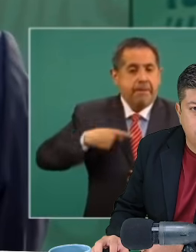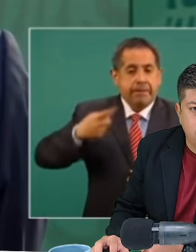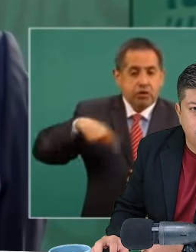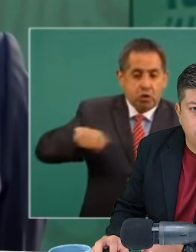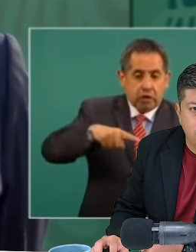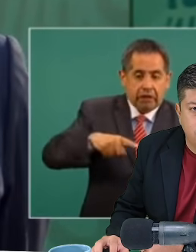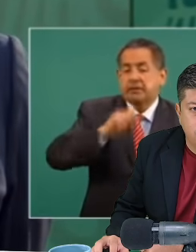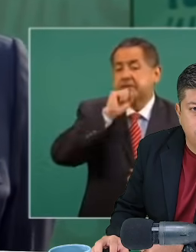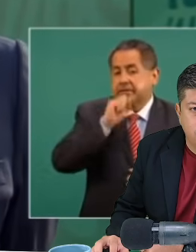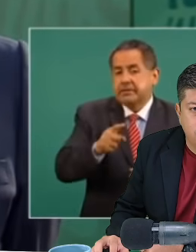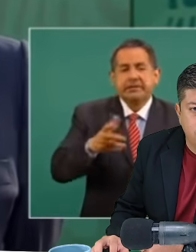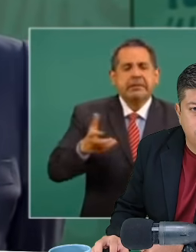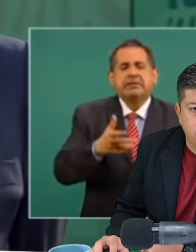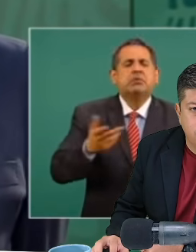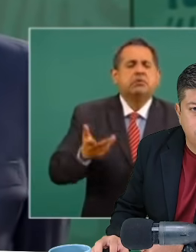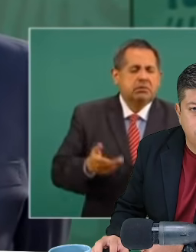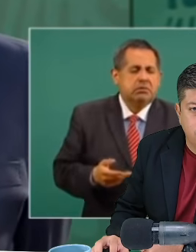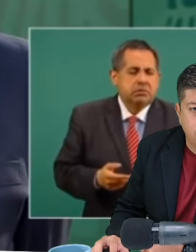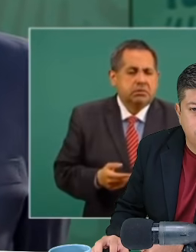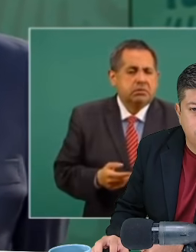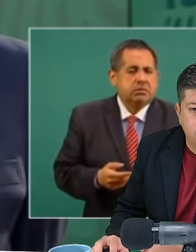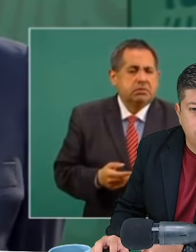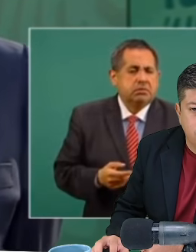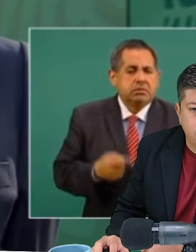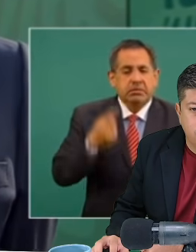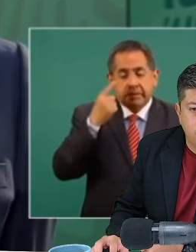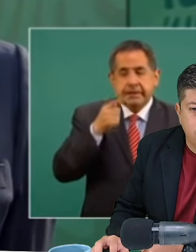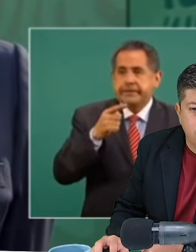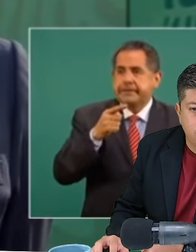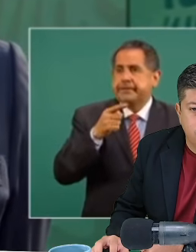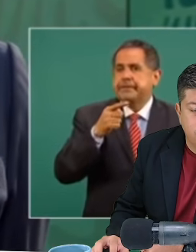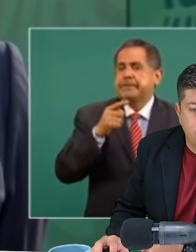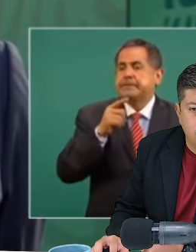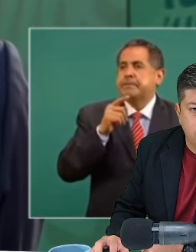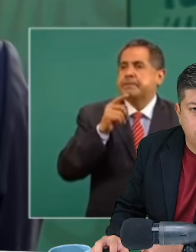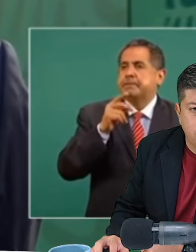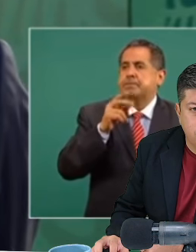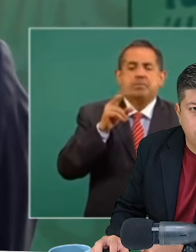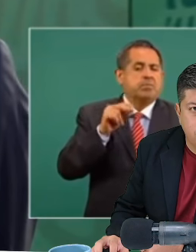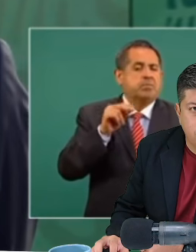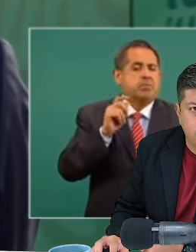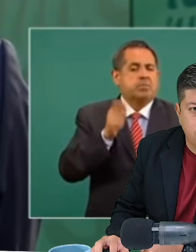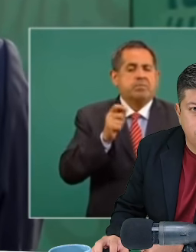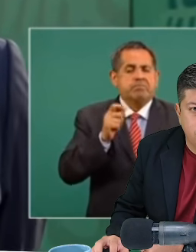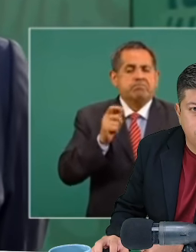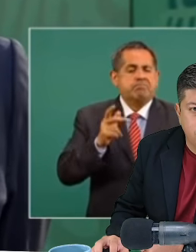lo hacemos también para no dar